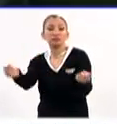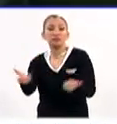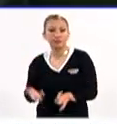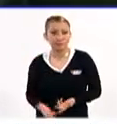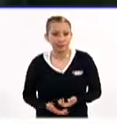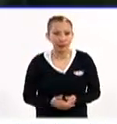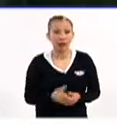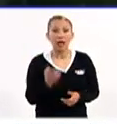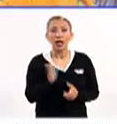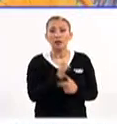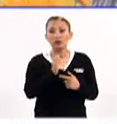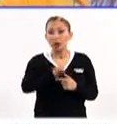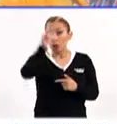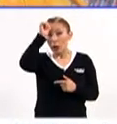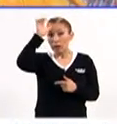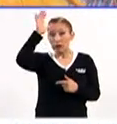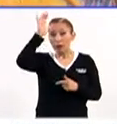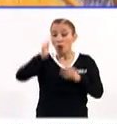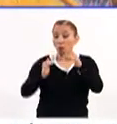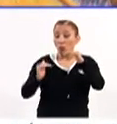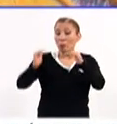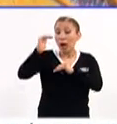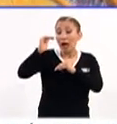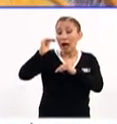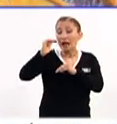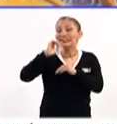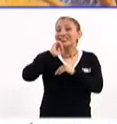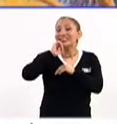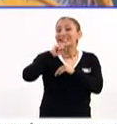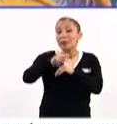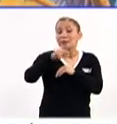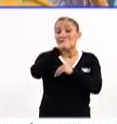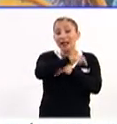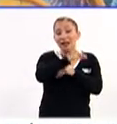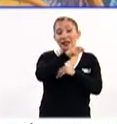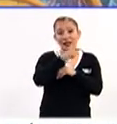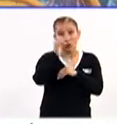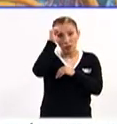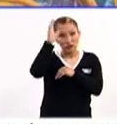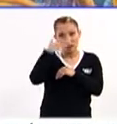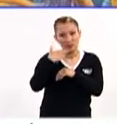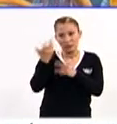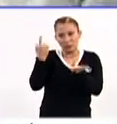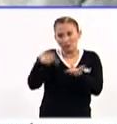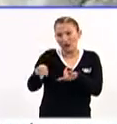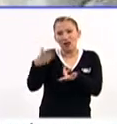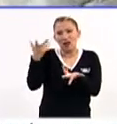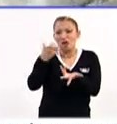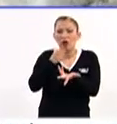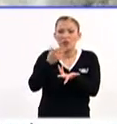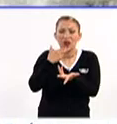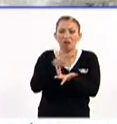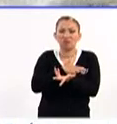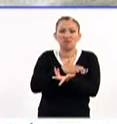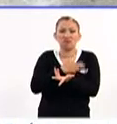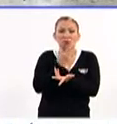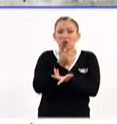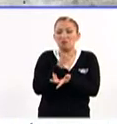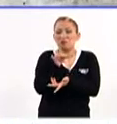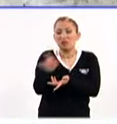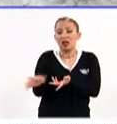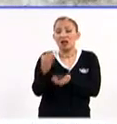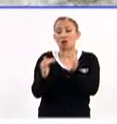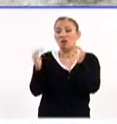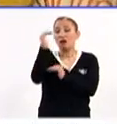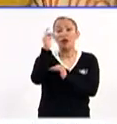Entonces, la figura de Cuauhtémoc se glorifica y a la vez la figura de Cuauhtémoc, que no sirve para nada porque no es más que un héroe derrotado, se